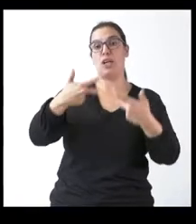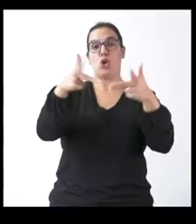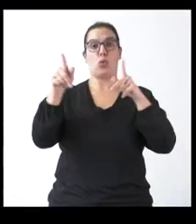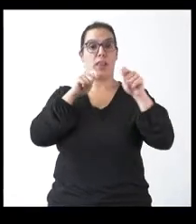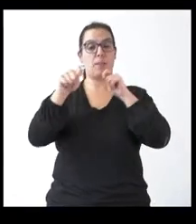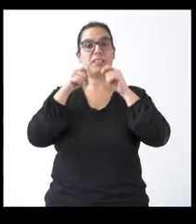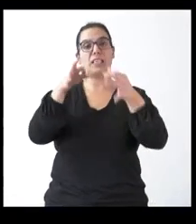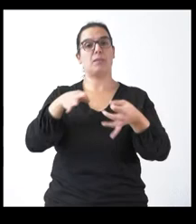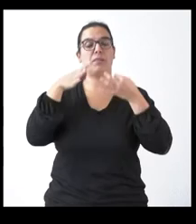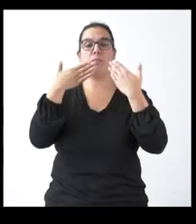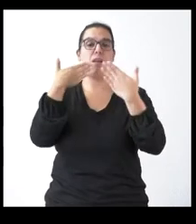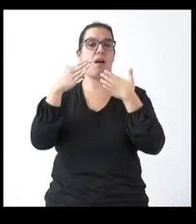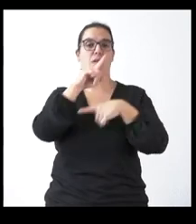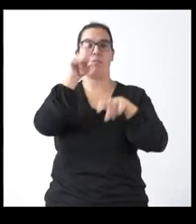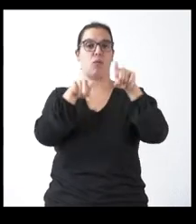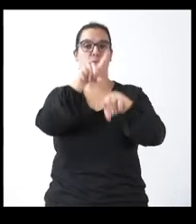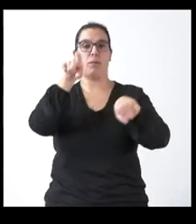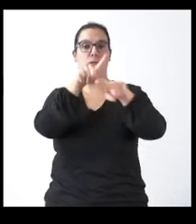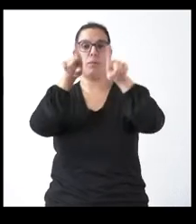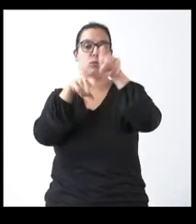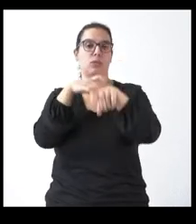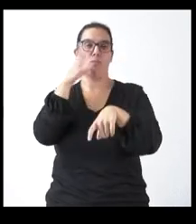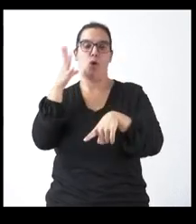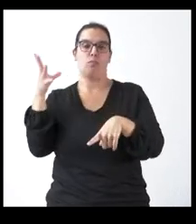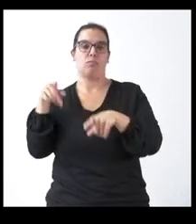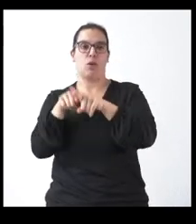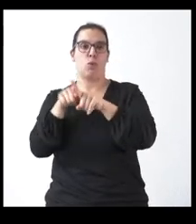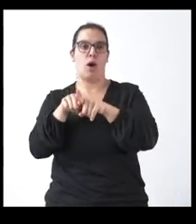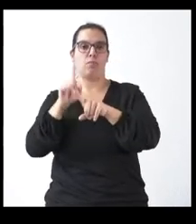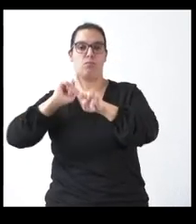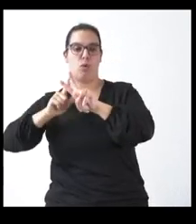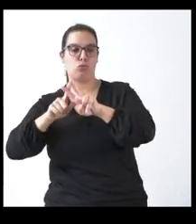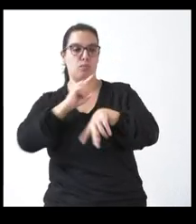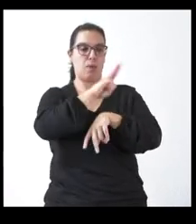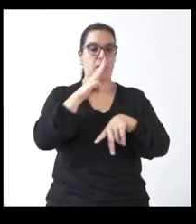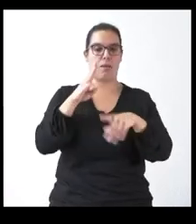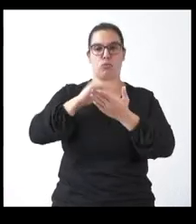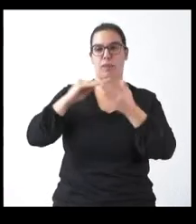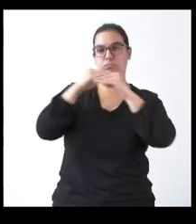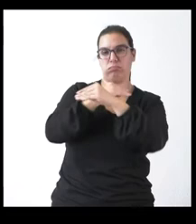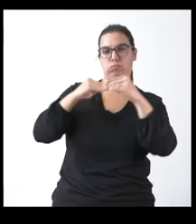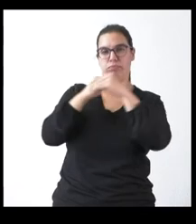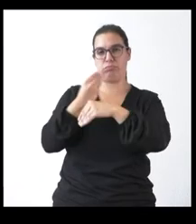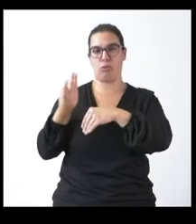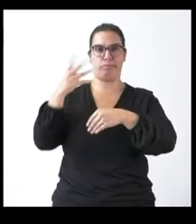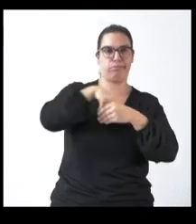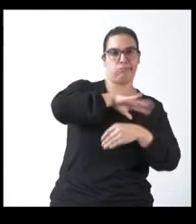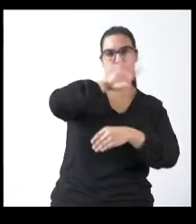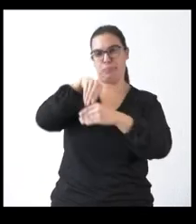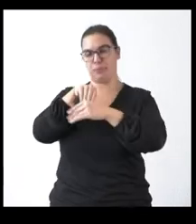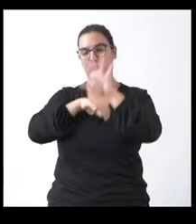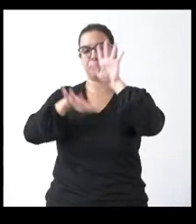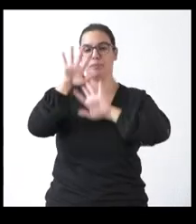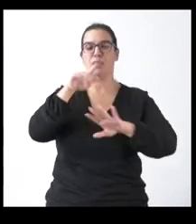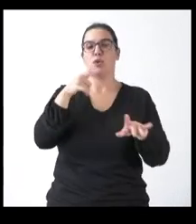suele preguntar por por las diferencias no entre vox y el PP etcétera yo quería preguntarles si usted destaca algo